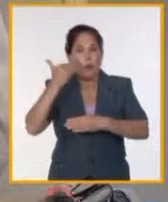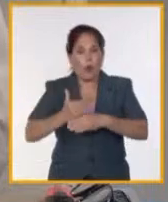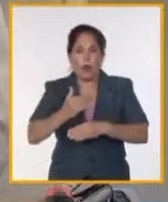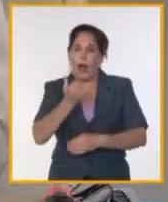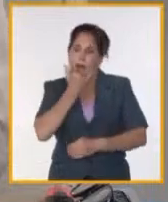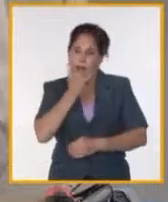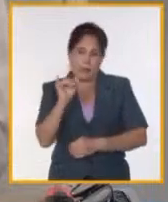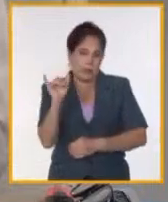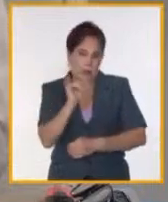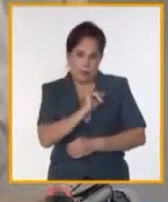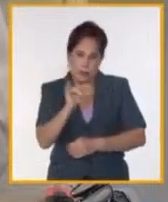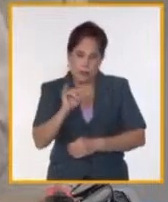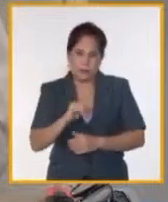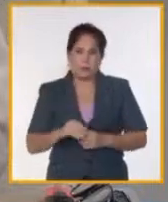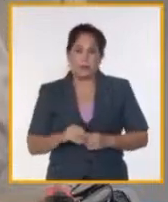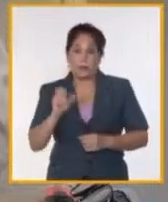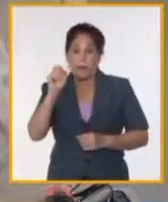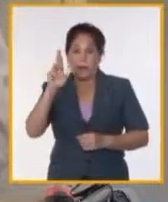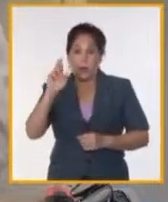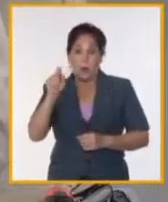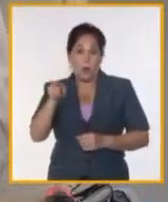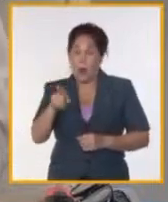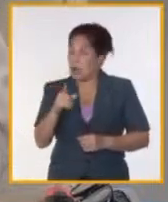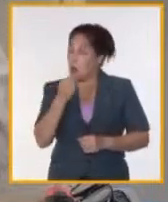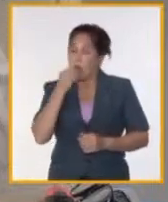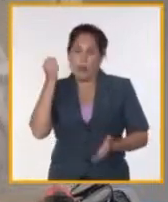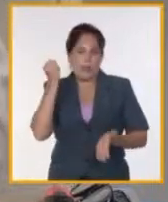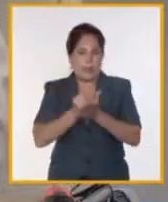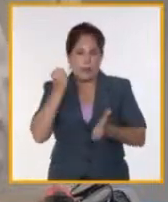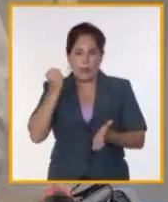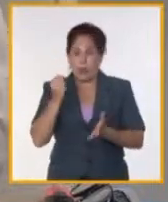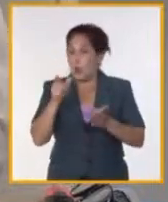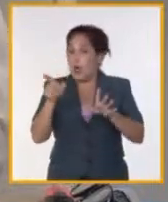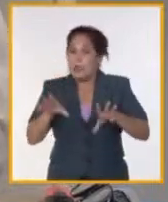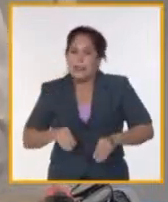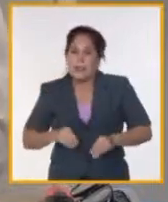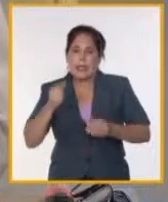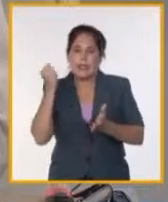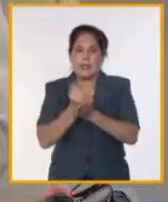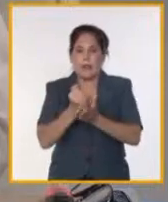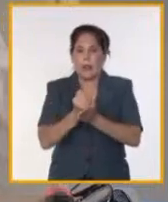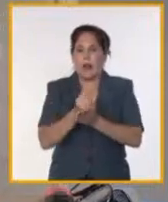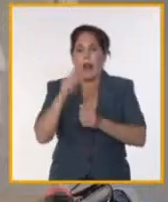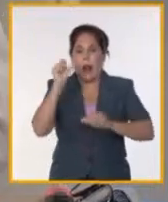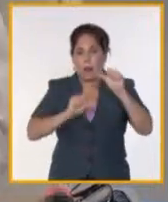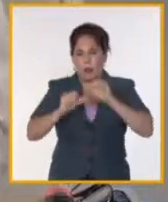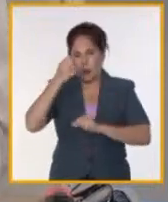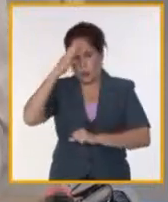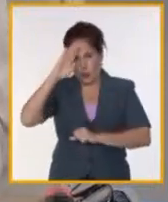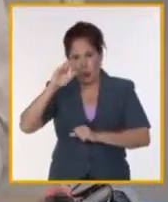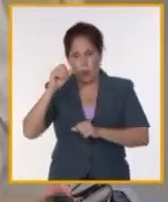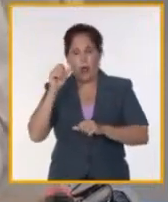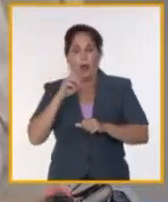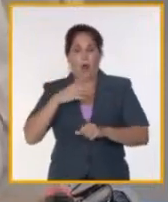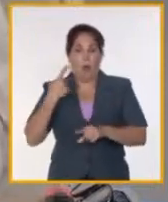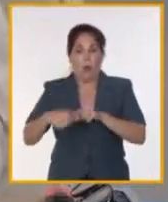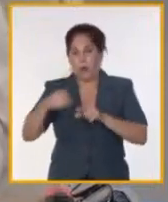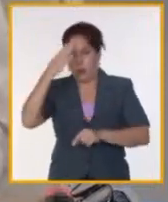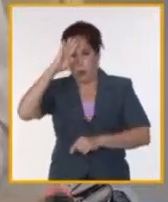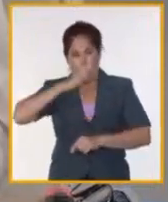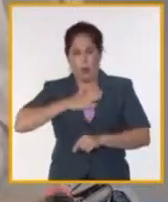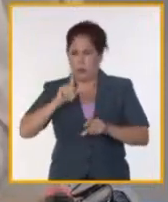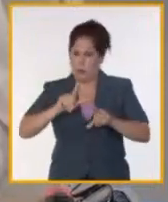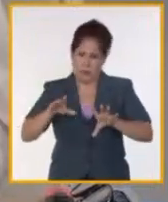tanto como que nuestro oro allí no puede ser certificado, porque no aceptan la certificación ni por laboratorios cubanos ni por entidades cubanas.